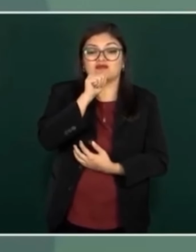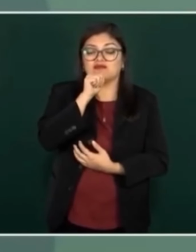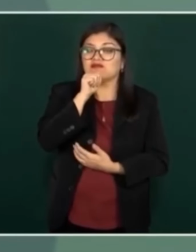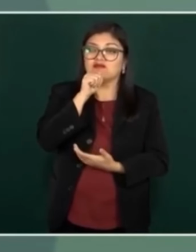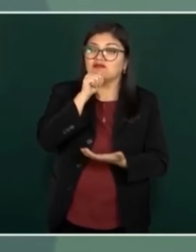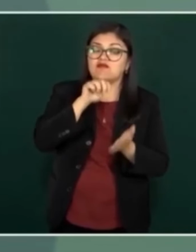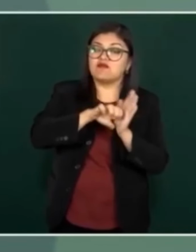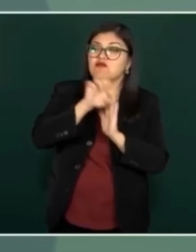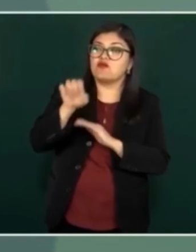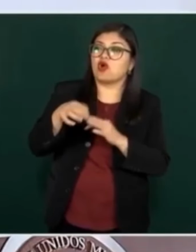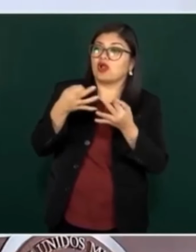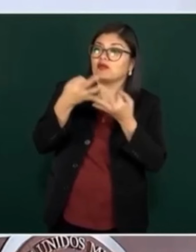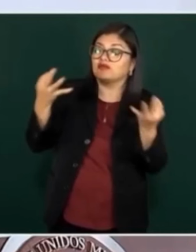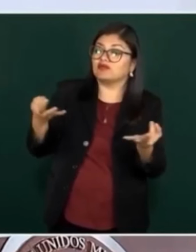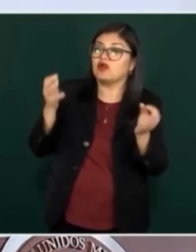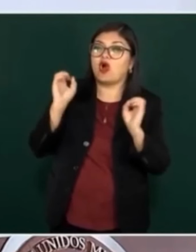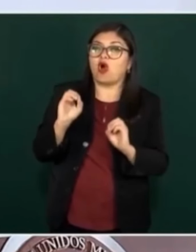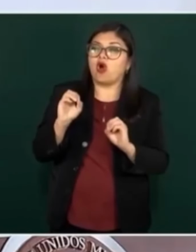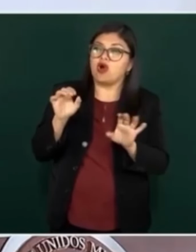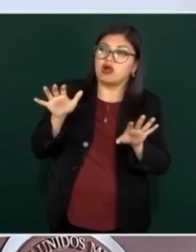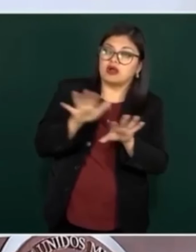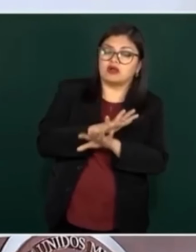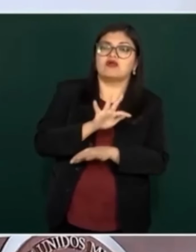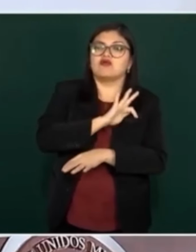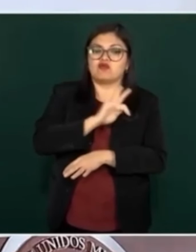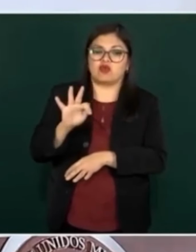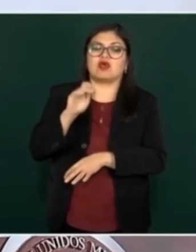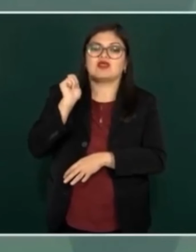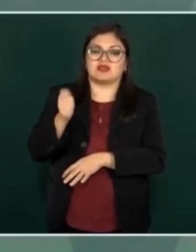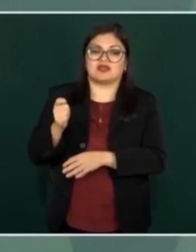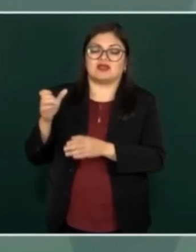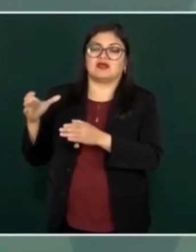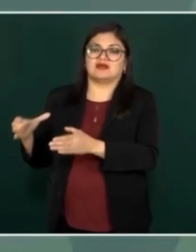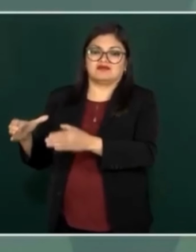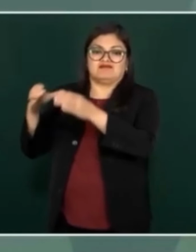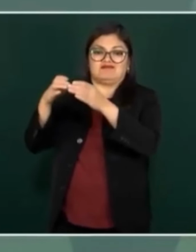ya cambió de situación, podemos traer una compañía más